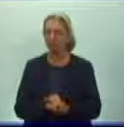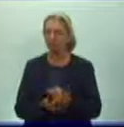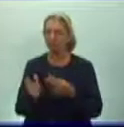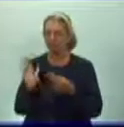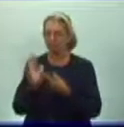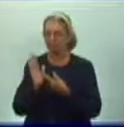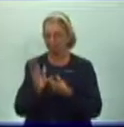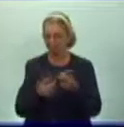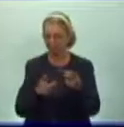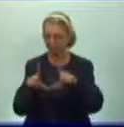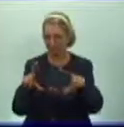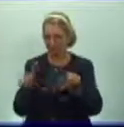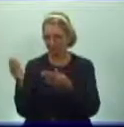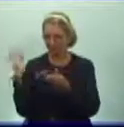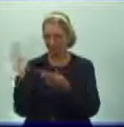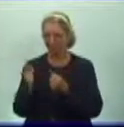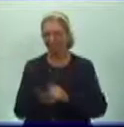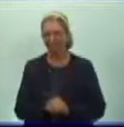en pantalla.